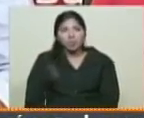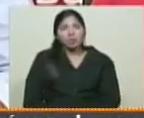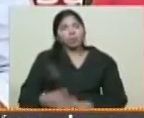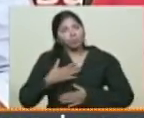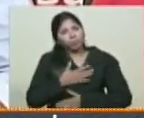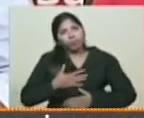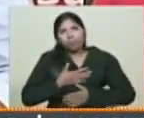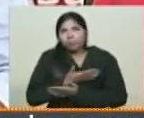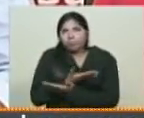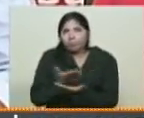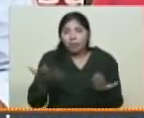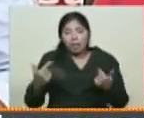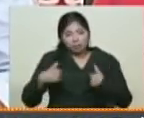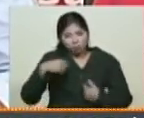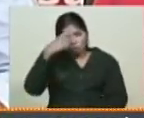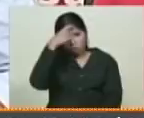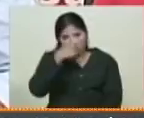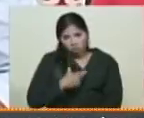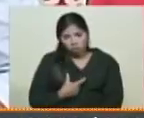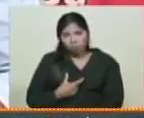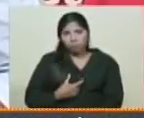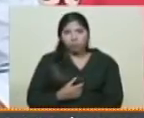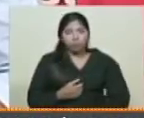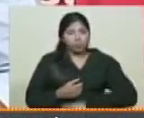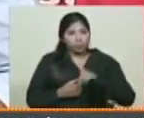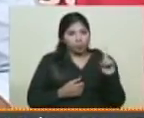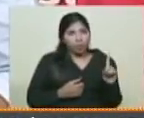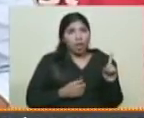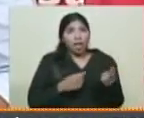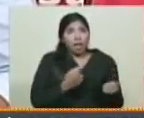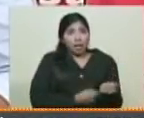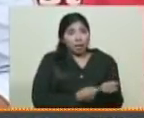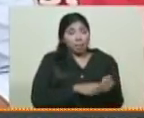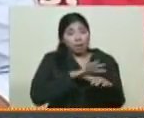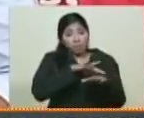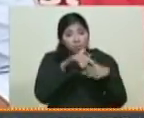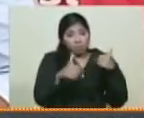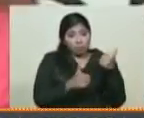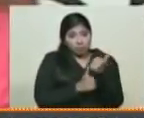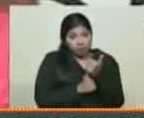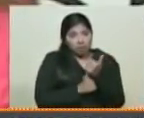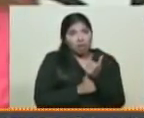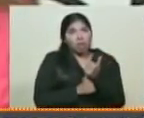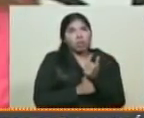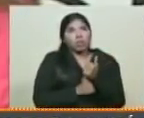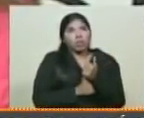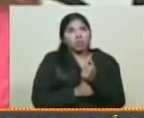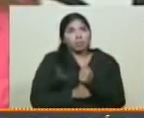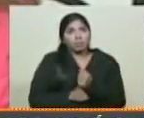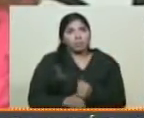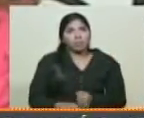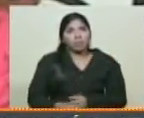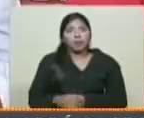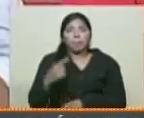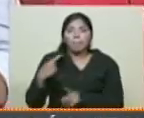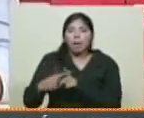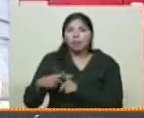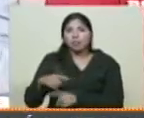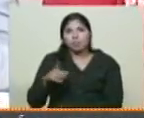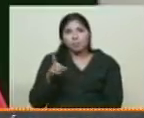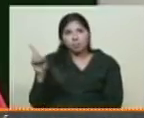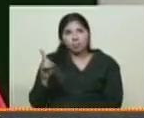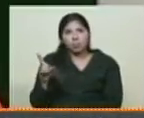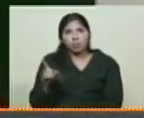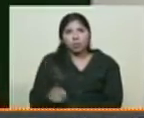complace a mi persona, a nuestra hermana vicepresidenta, también Jacqueline Faría, y de igual manera a Miguel